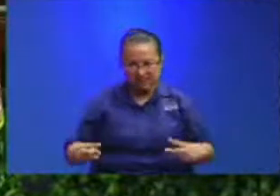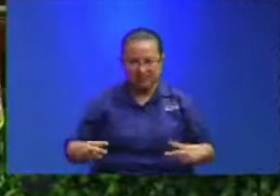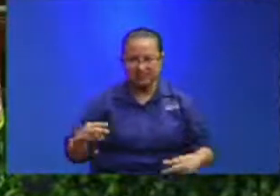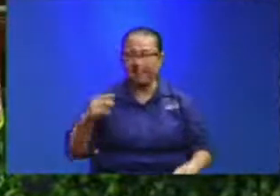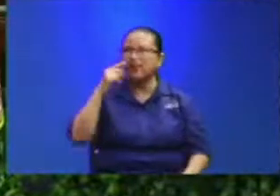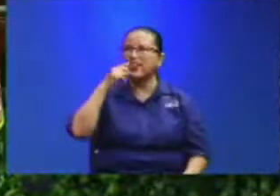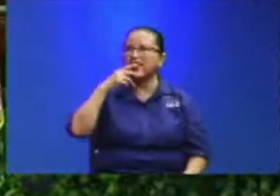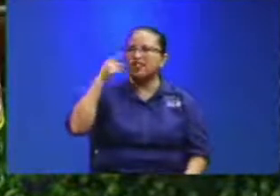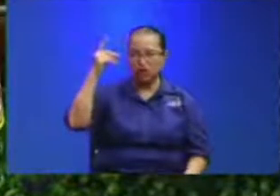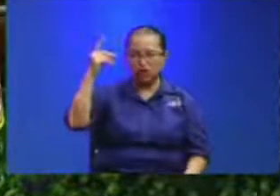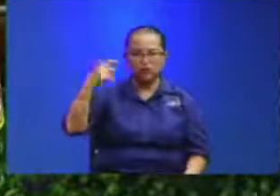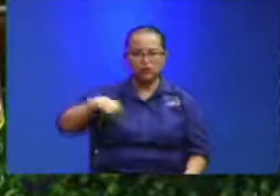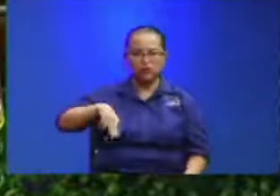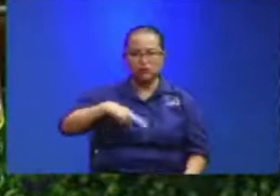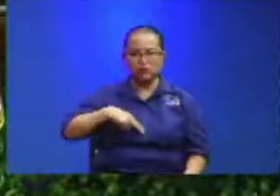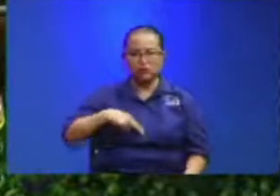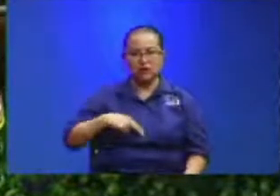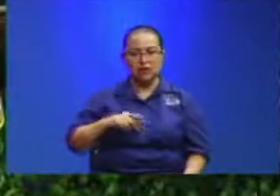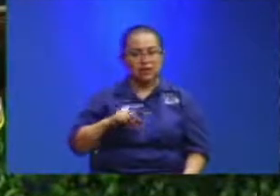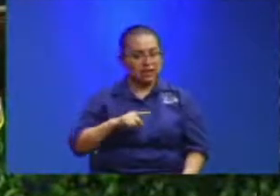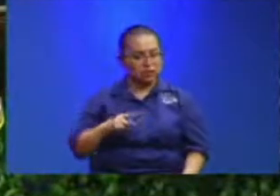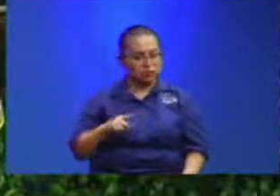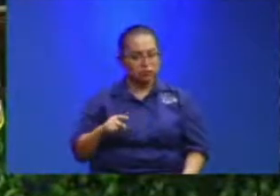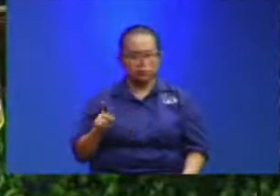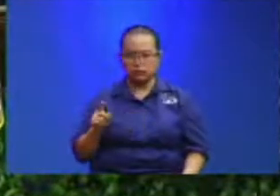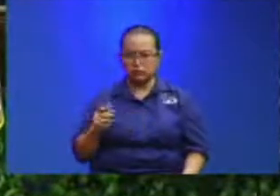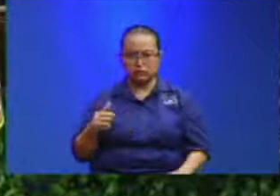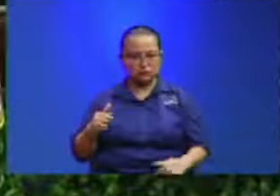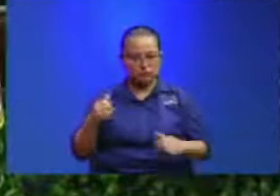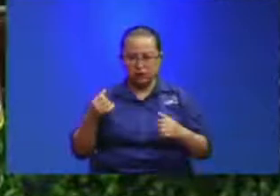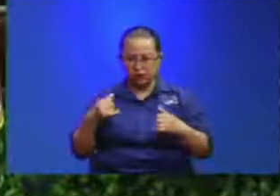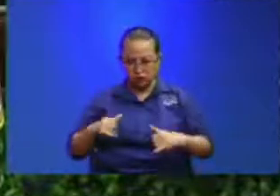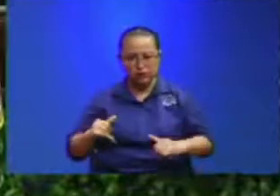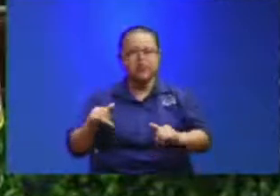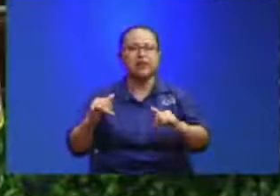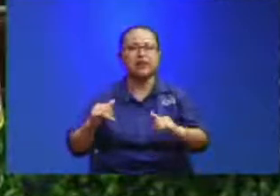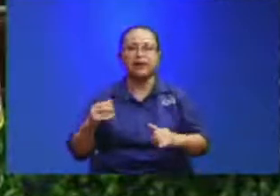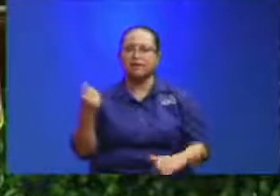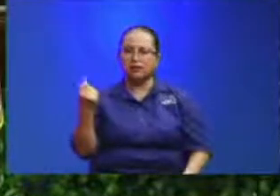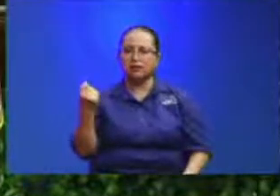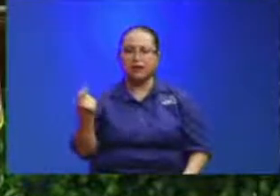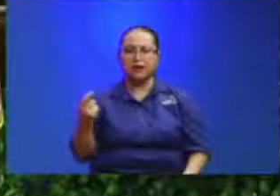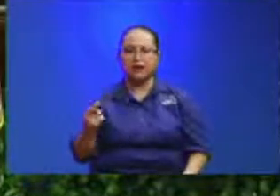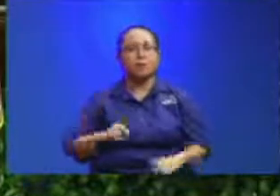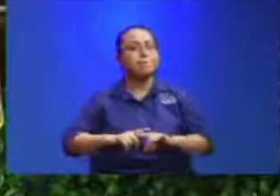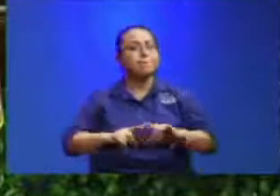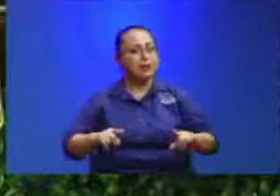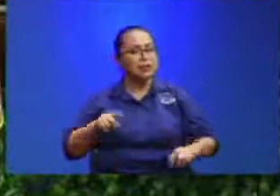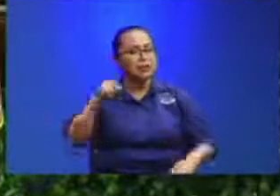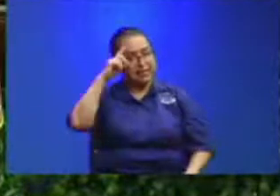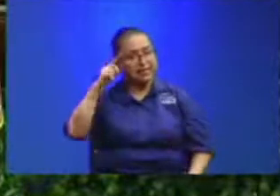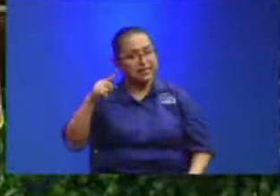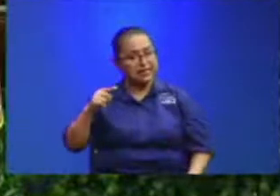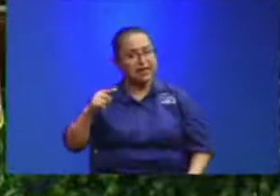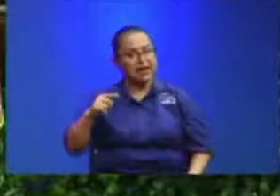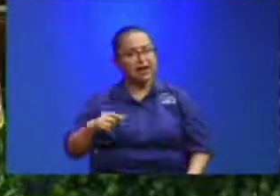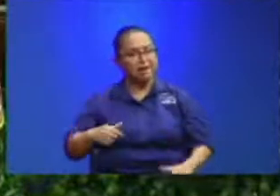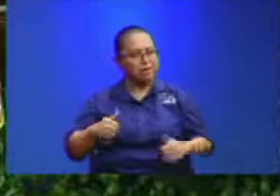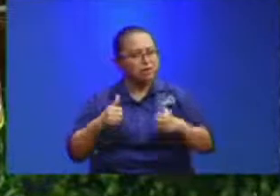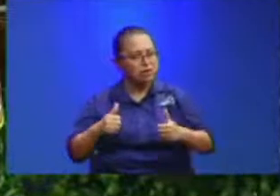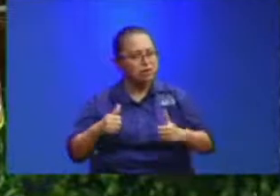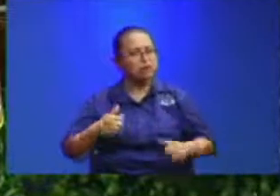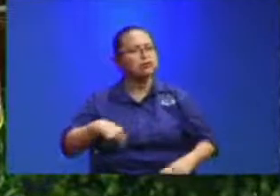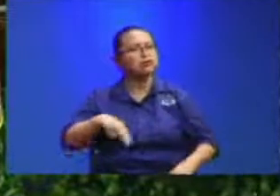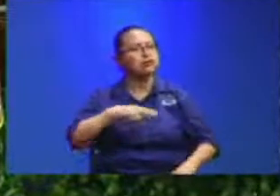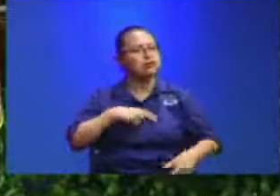pero eso todavía no ha venido es el día de la venganza de la gran tribulación pero el día favorable es el que estamos viviendo no es un